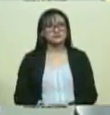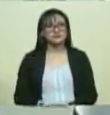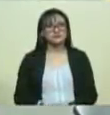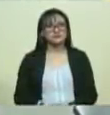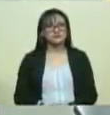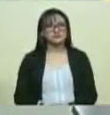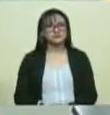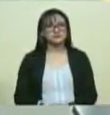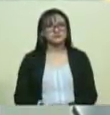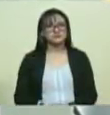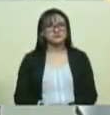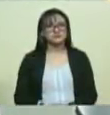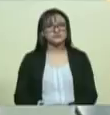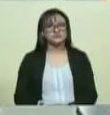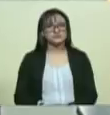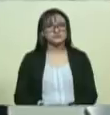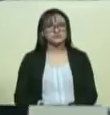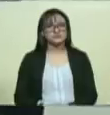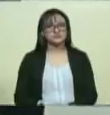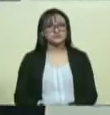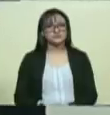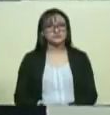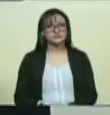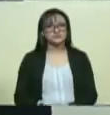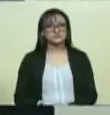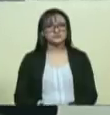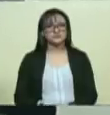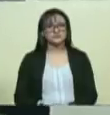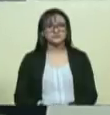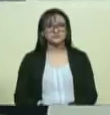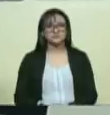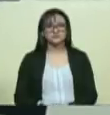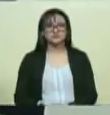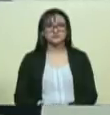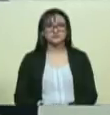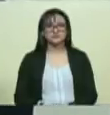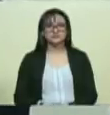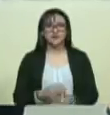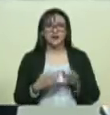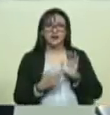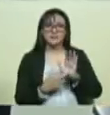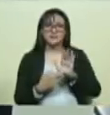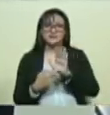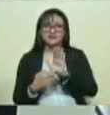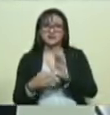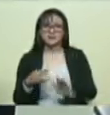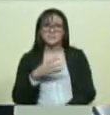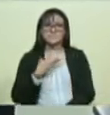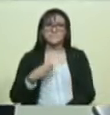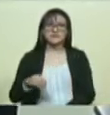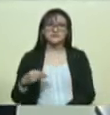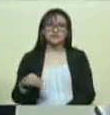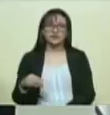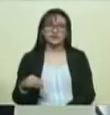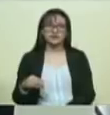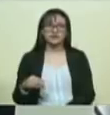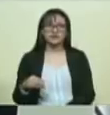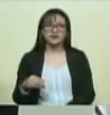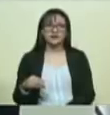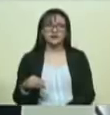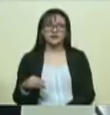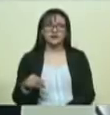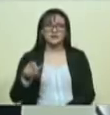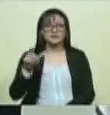presidente del Senado de Francia y también representante del presidente Hollande para